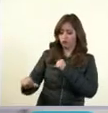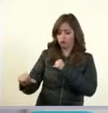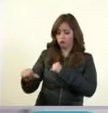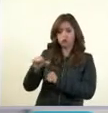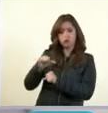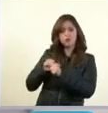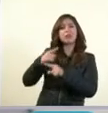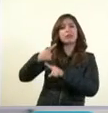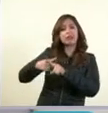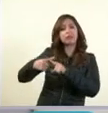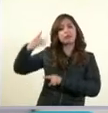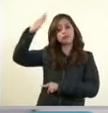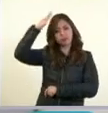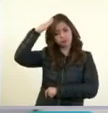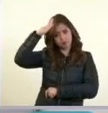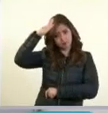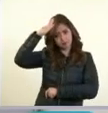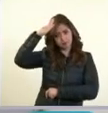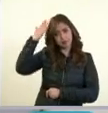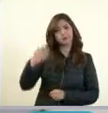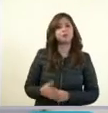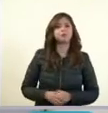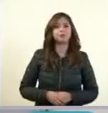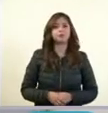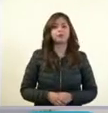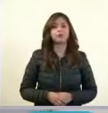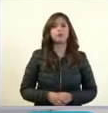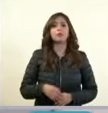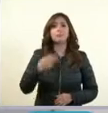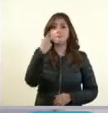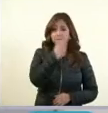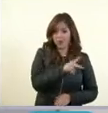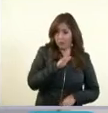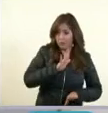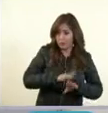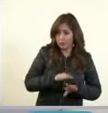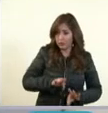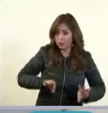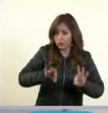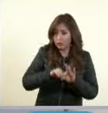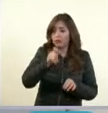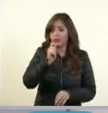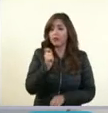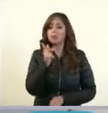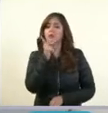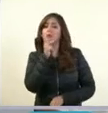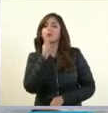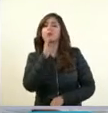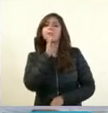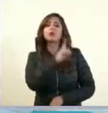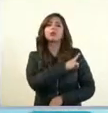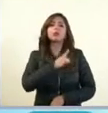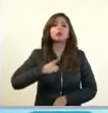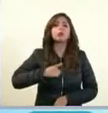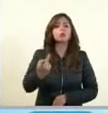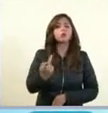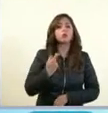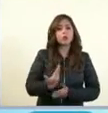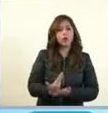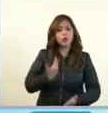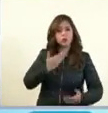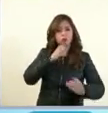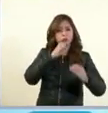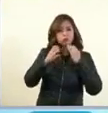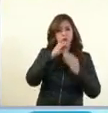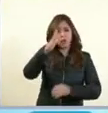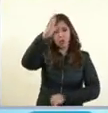liderazgo. Claro. Para eso, Lili, tienen que ponerse de acuerdo los papás. Eso, ponerse de acuerdo. Con anticipación, para que en estos